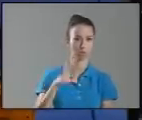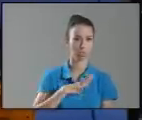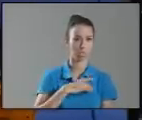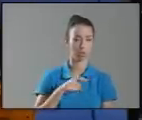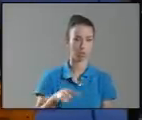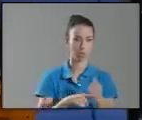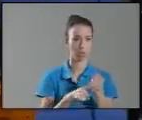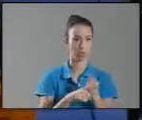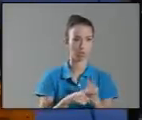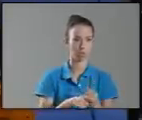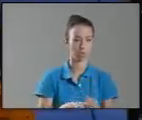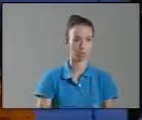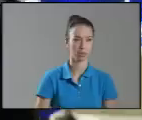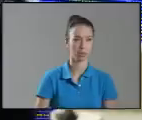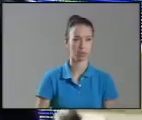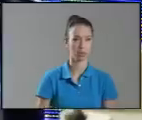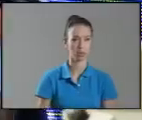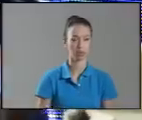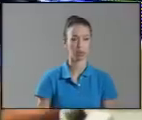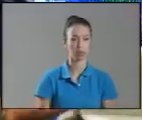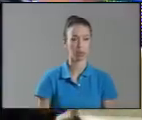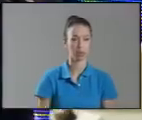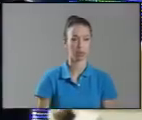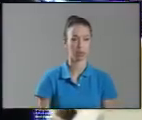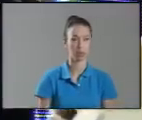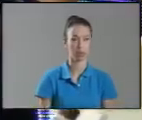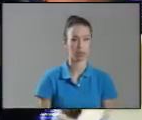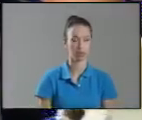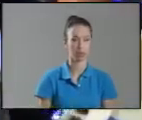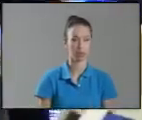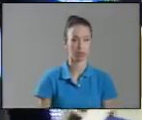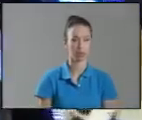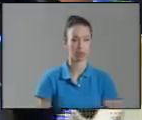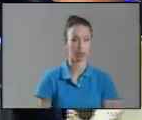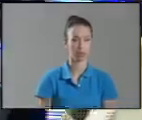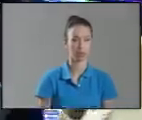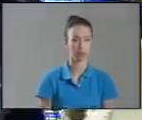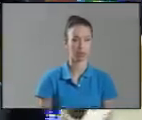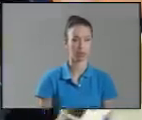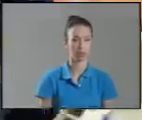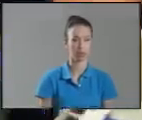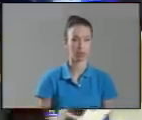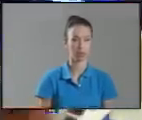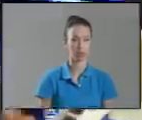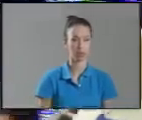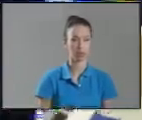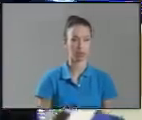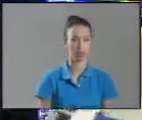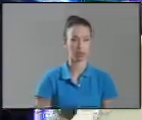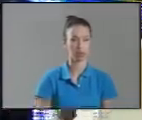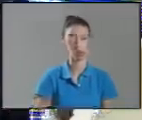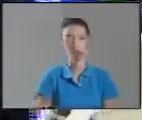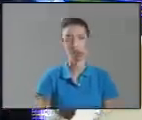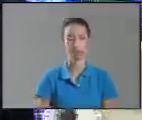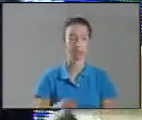En tu familia tenés problemas, ¿verdad? Y aquel no tenía clavos, ¿eh? Pero como quería ser